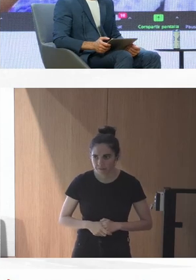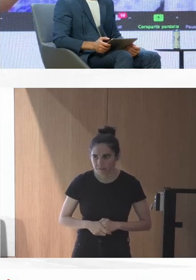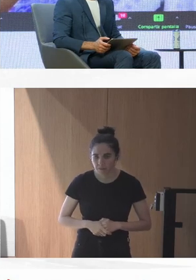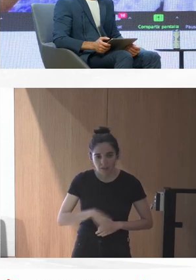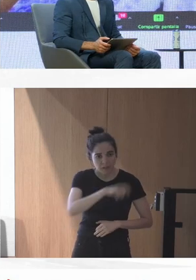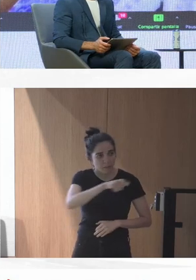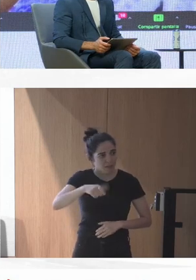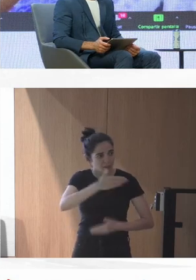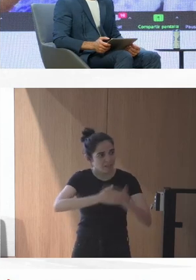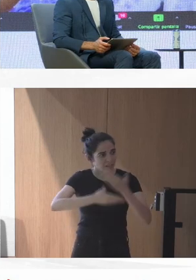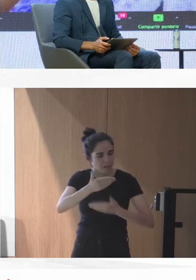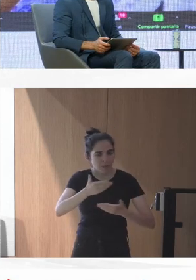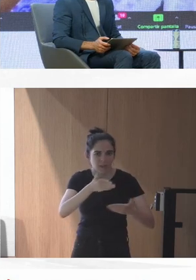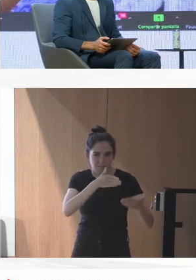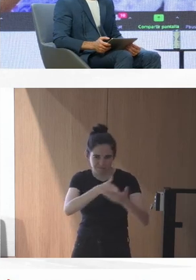para